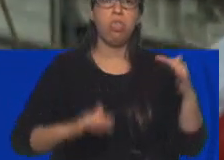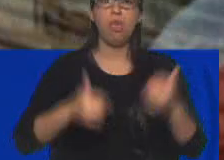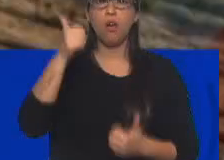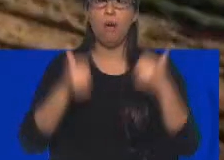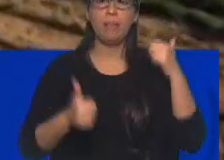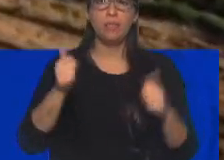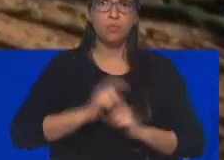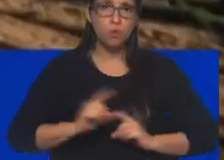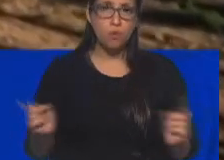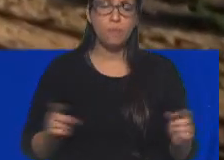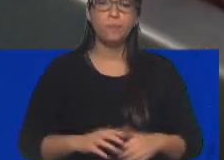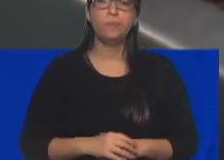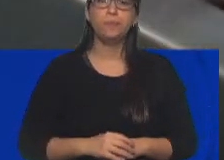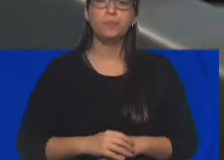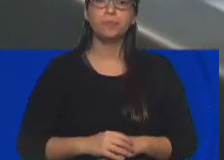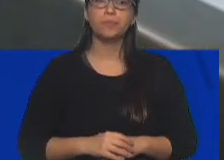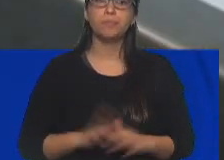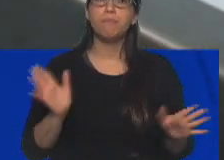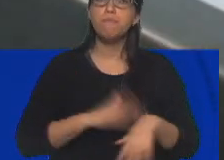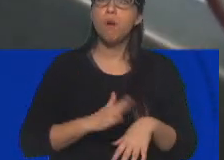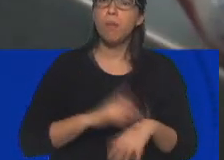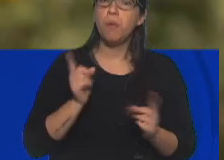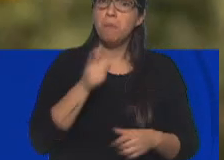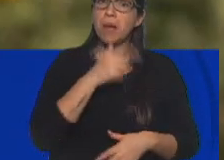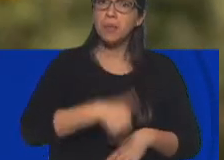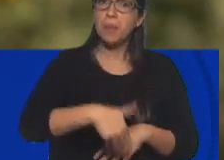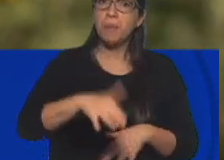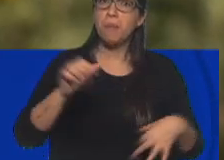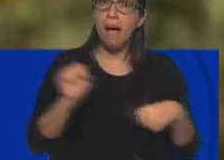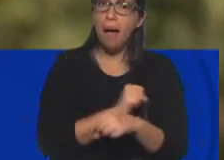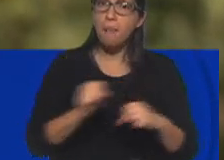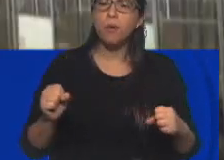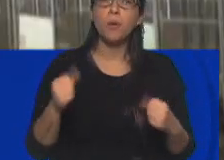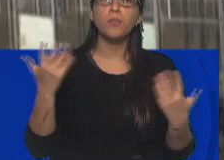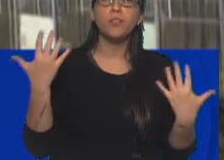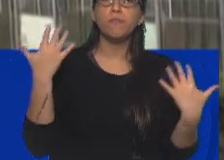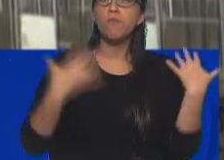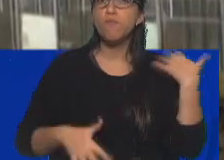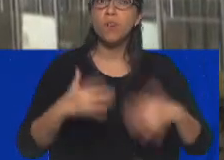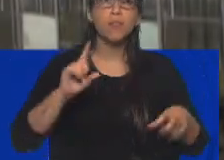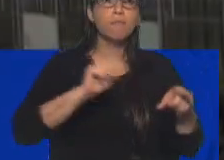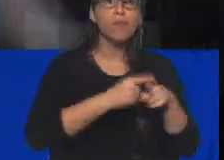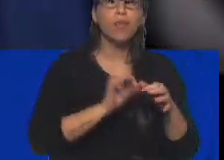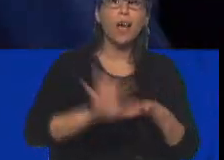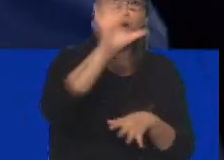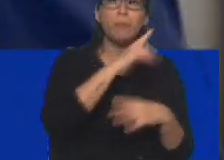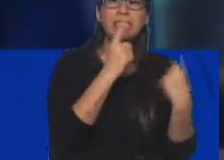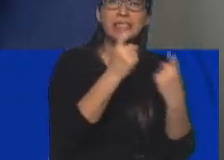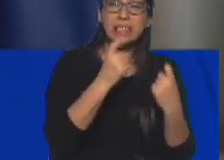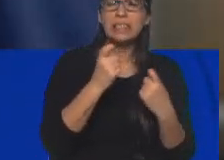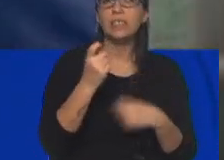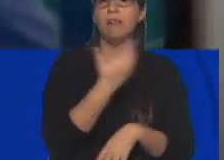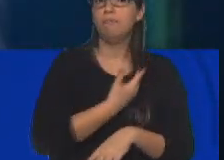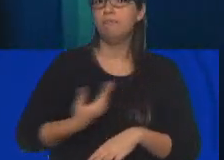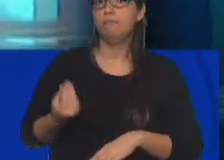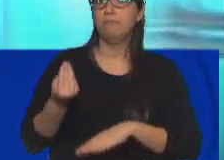europeos. Sin embargo, el momento parece favorecer su aprobación. Confluyen las urgencias geopolíticas de Europa, la presidencia pro tempore